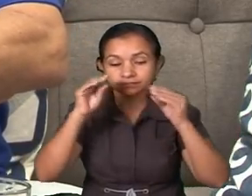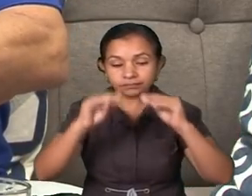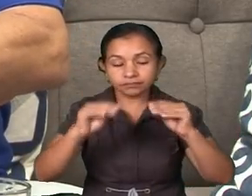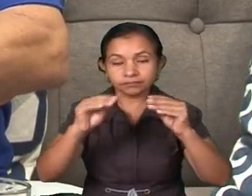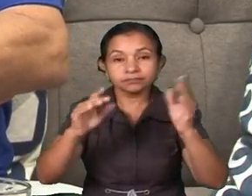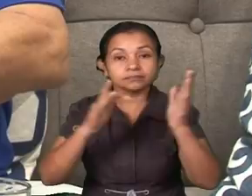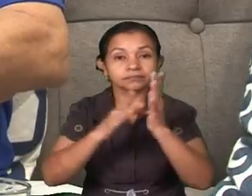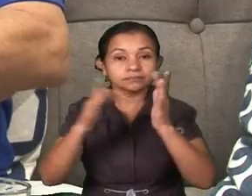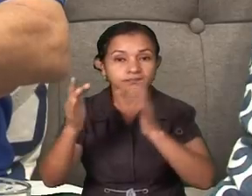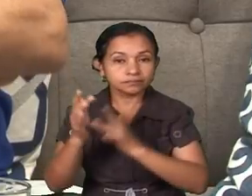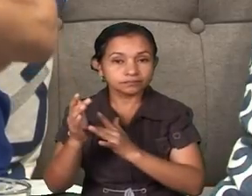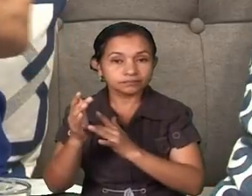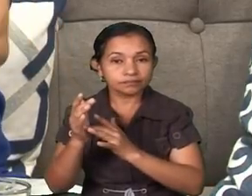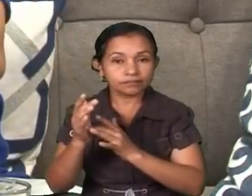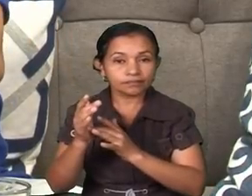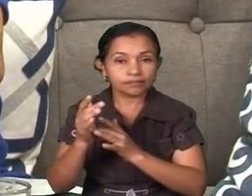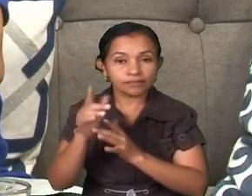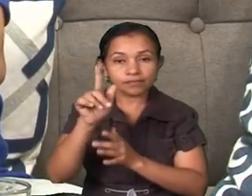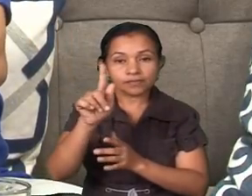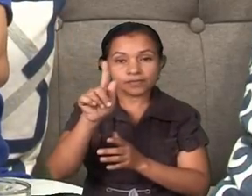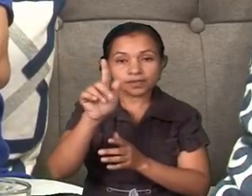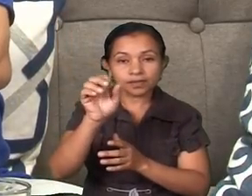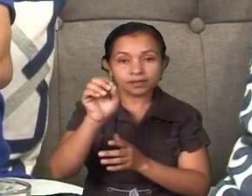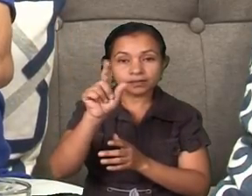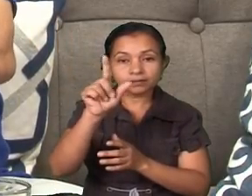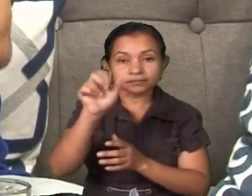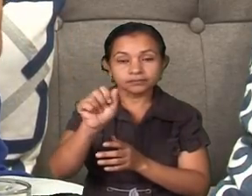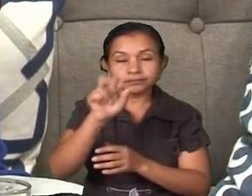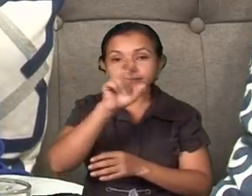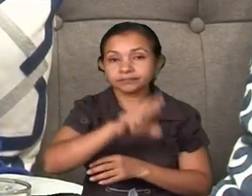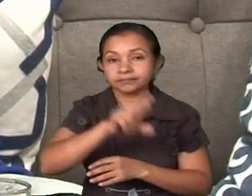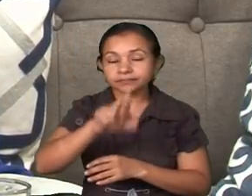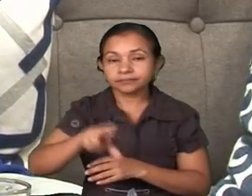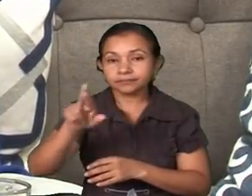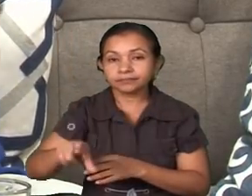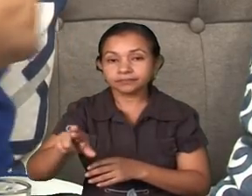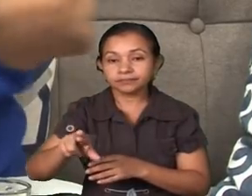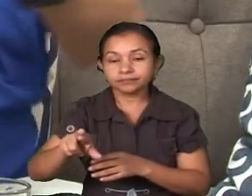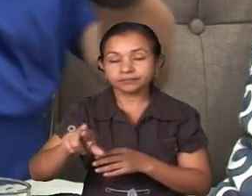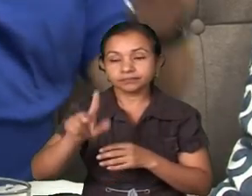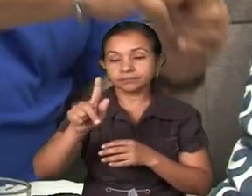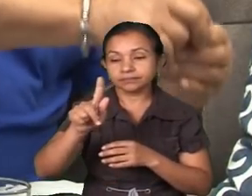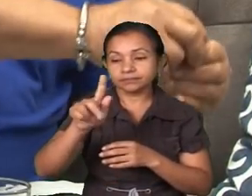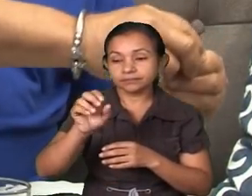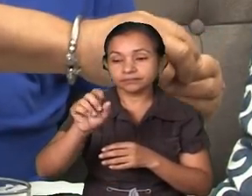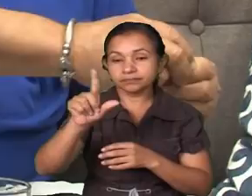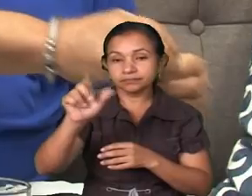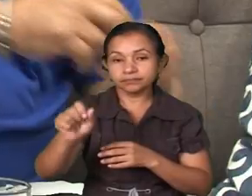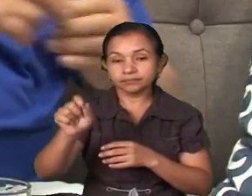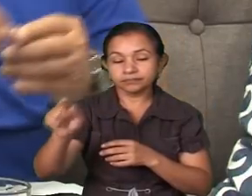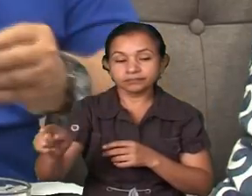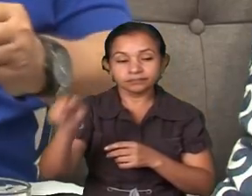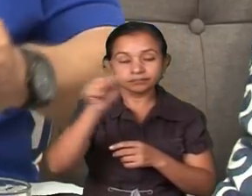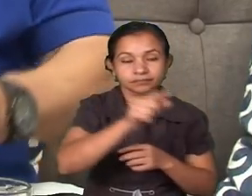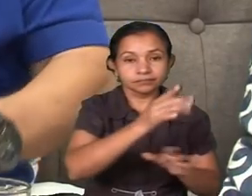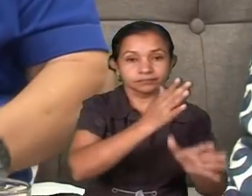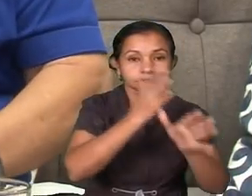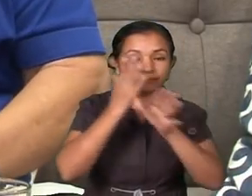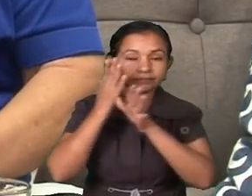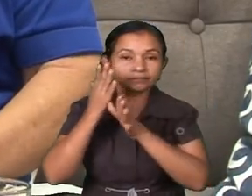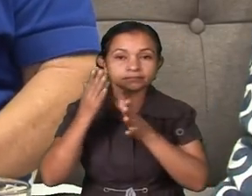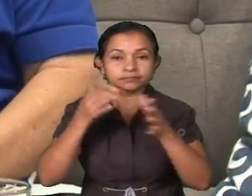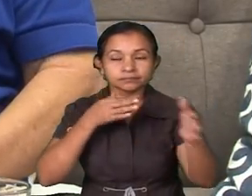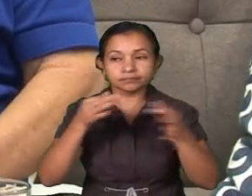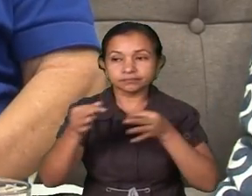Cristo a los de Tola, en Riva? ¿Y por qué de Tola lo pasaron a San Juan del Sur? Lo sé y se lo voy a